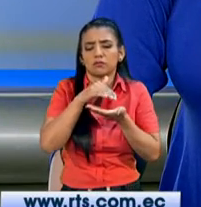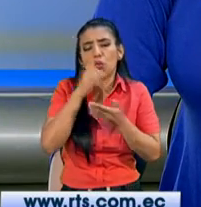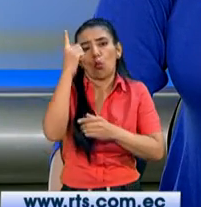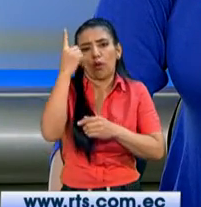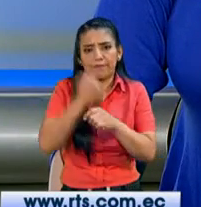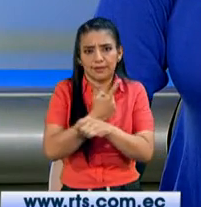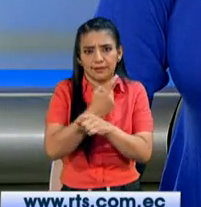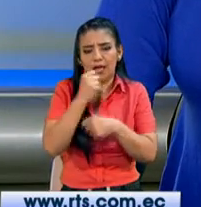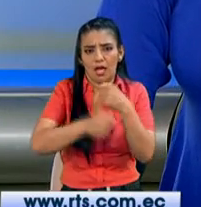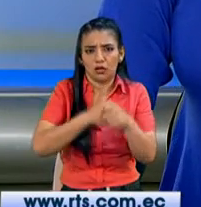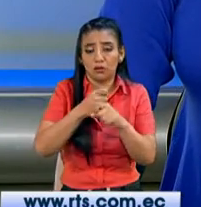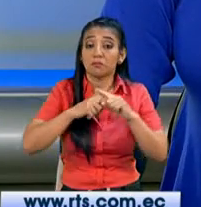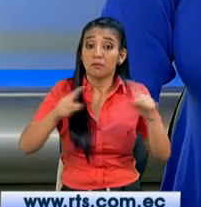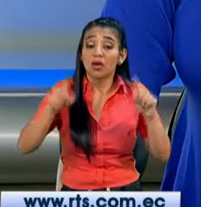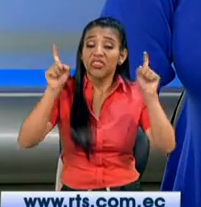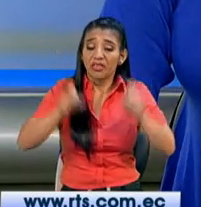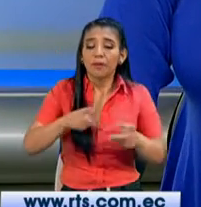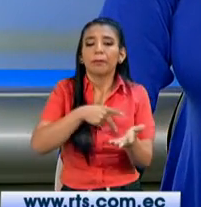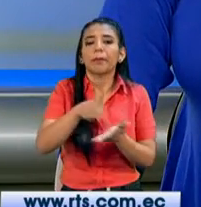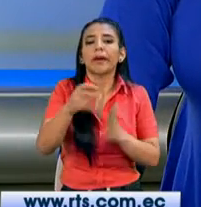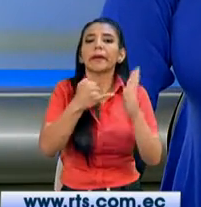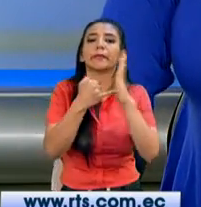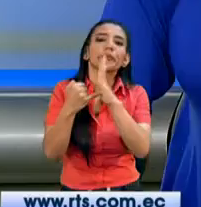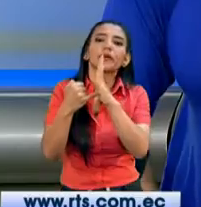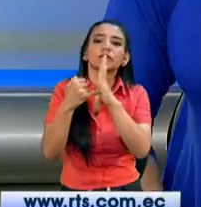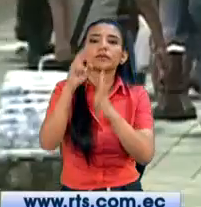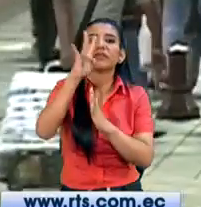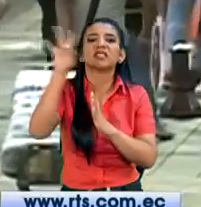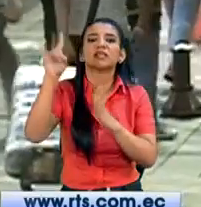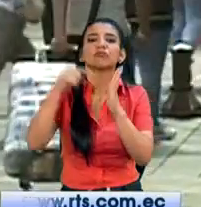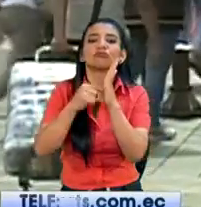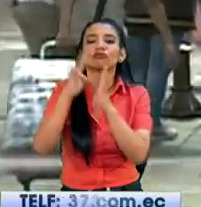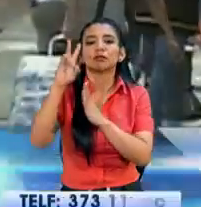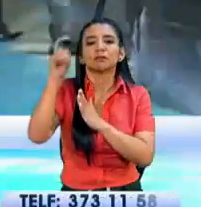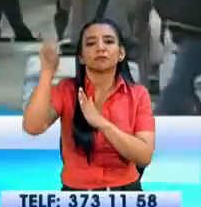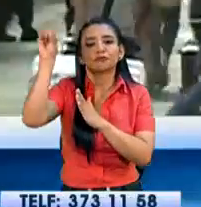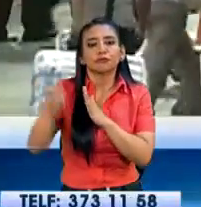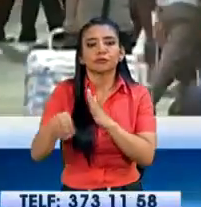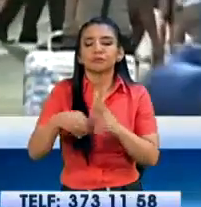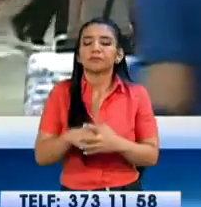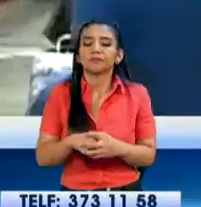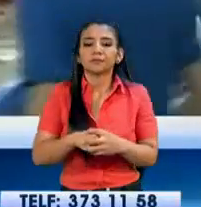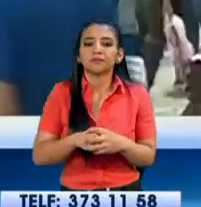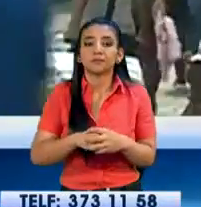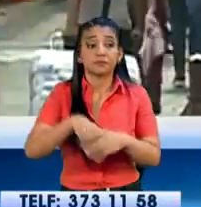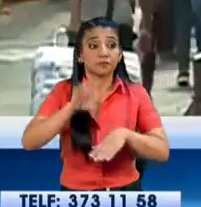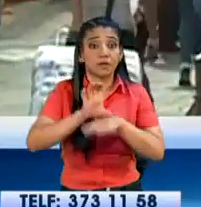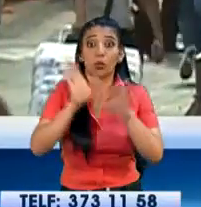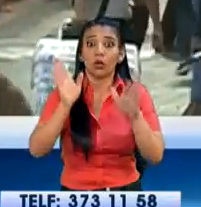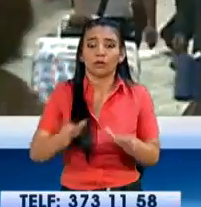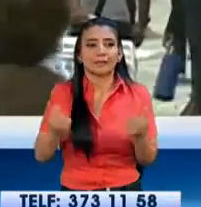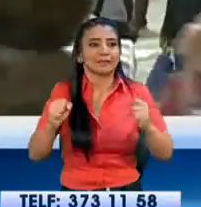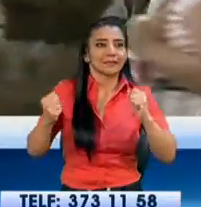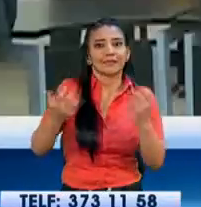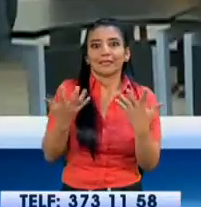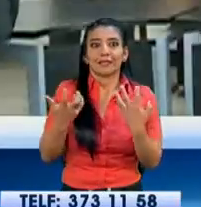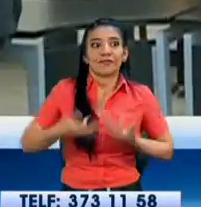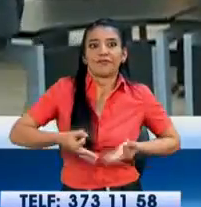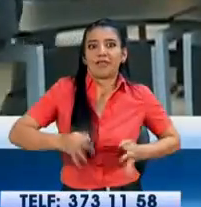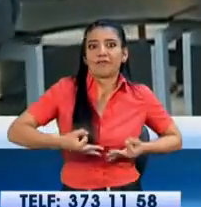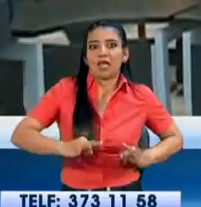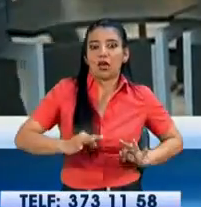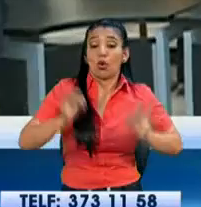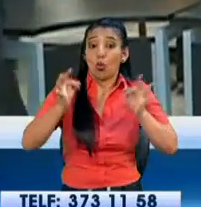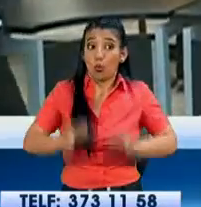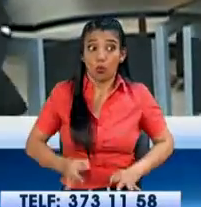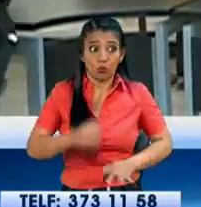de 27.5% en impuestos. Sin duda muchos ecuatorianos están a la espera de que llegue febrero, mes desde